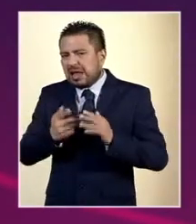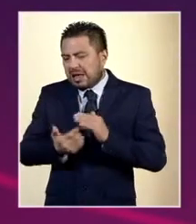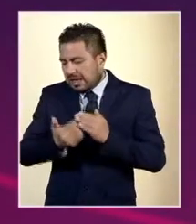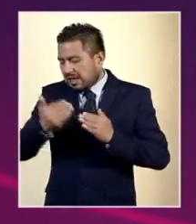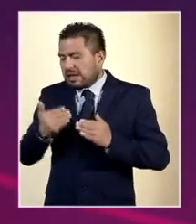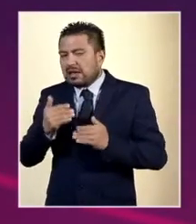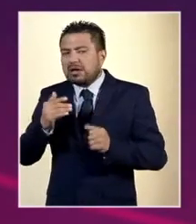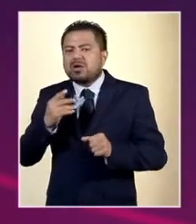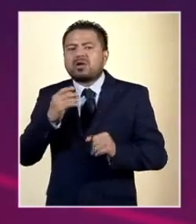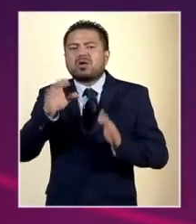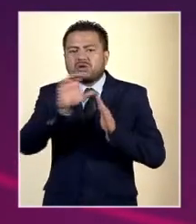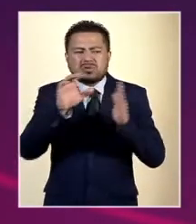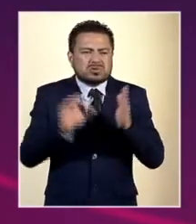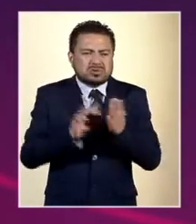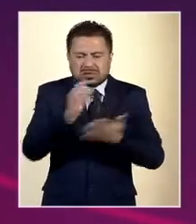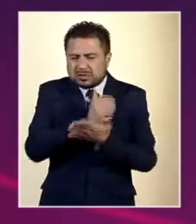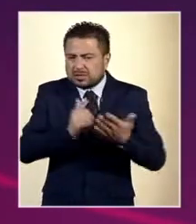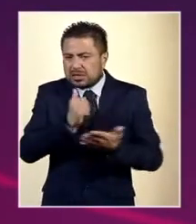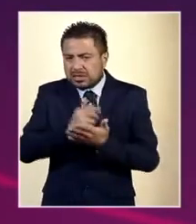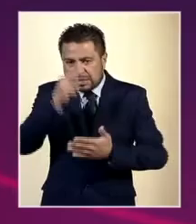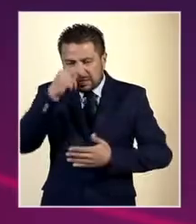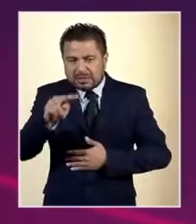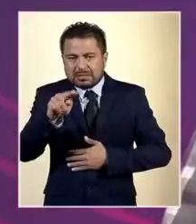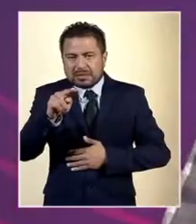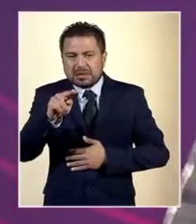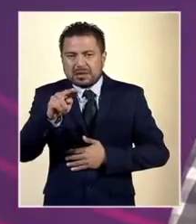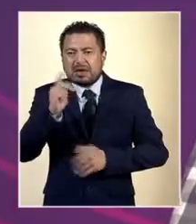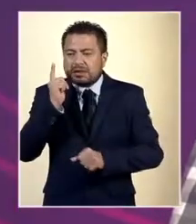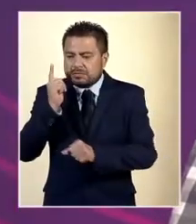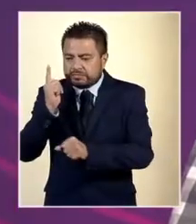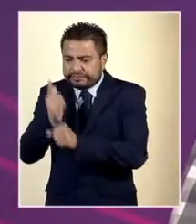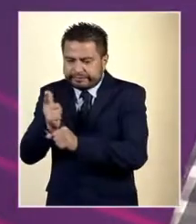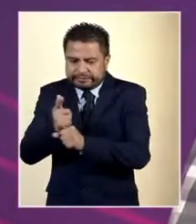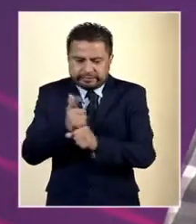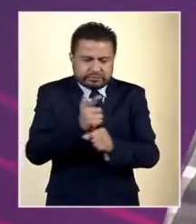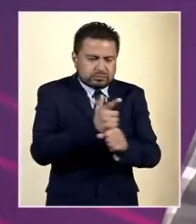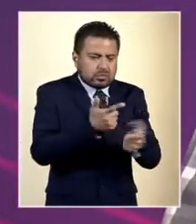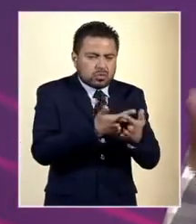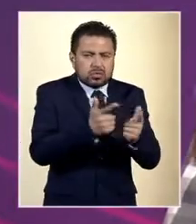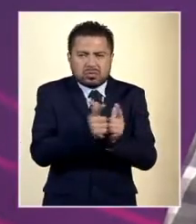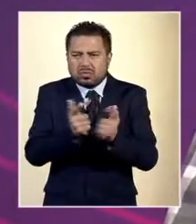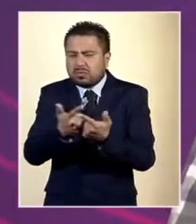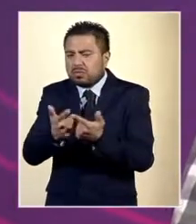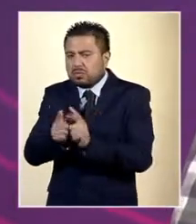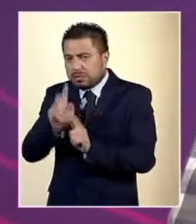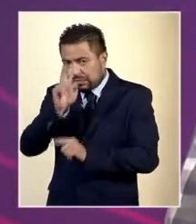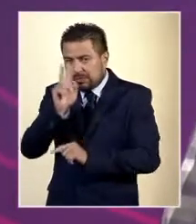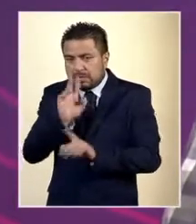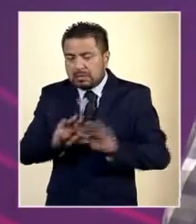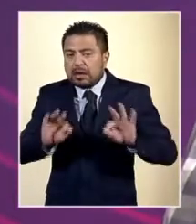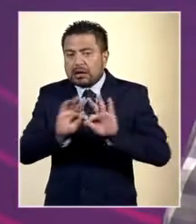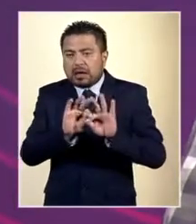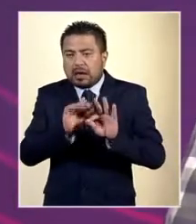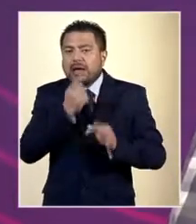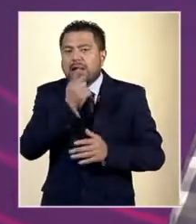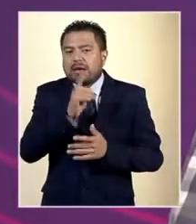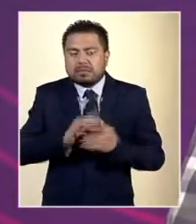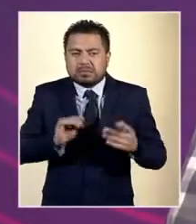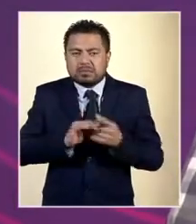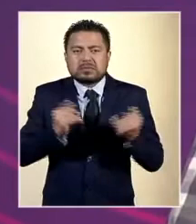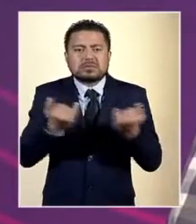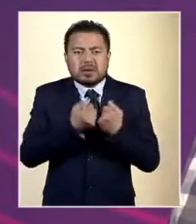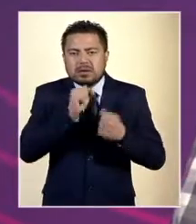anterior. La Constitución de la Ciudad de México identifica a grupos de atención prioritaria y habla también